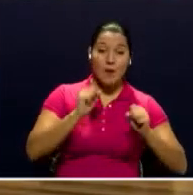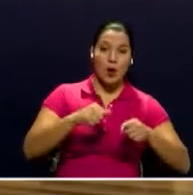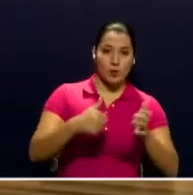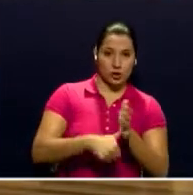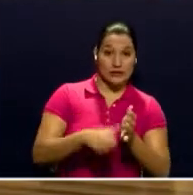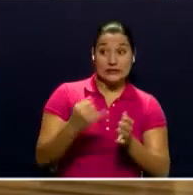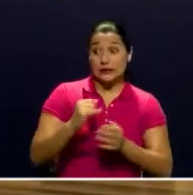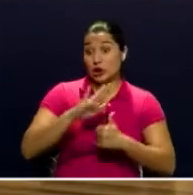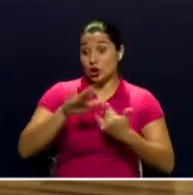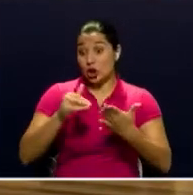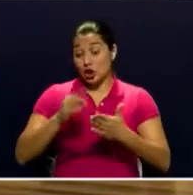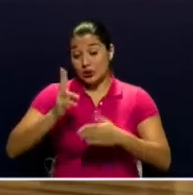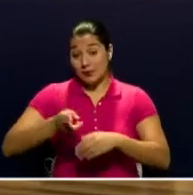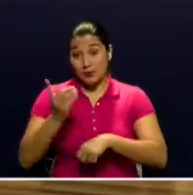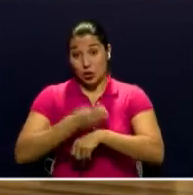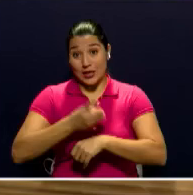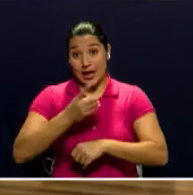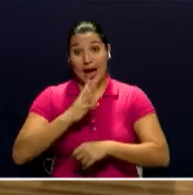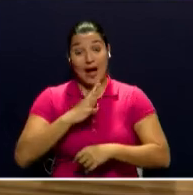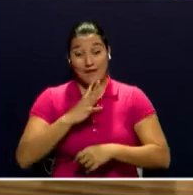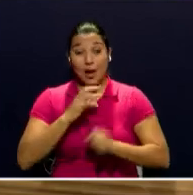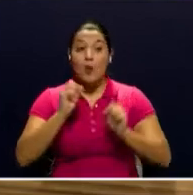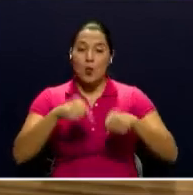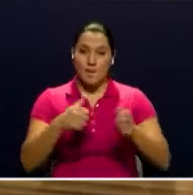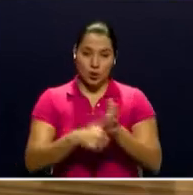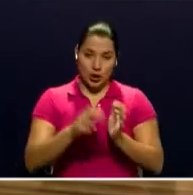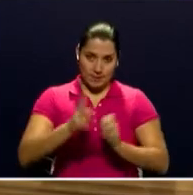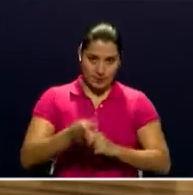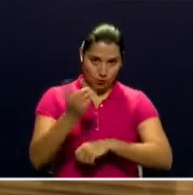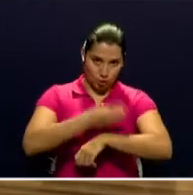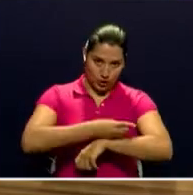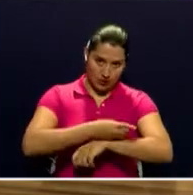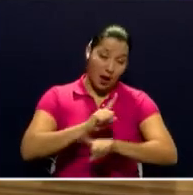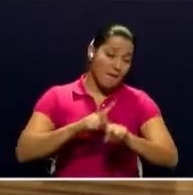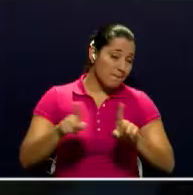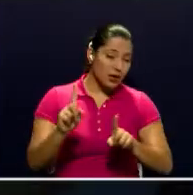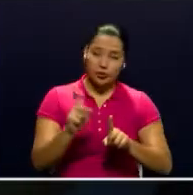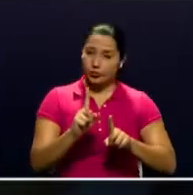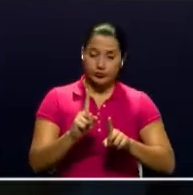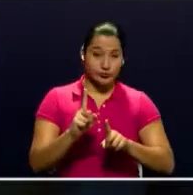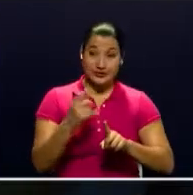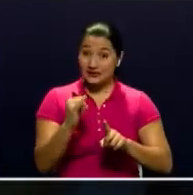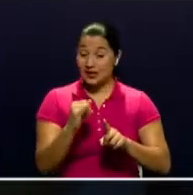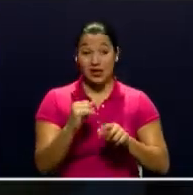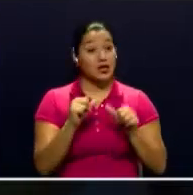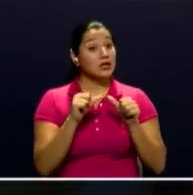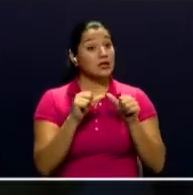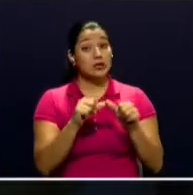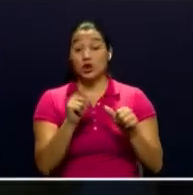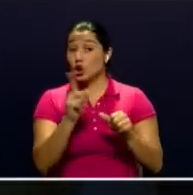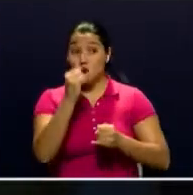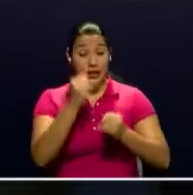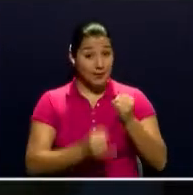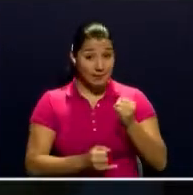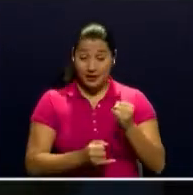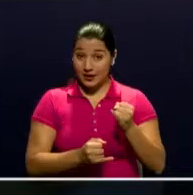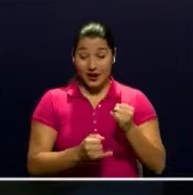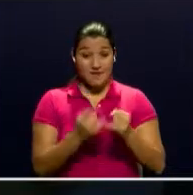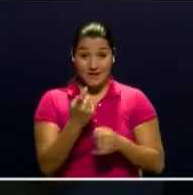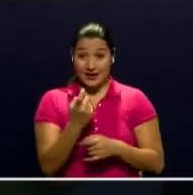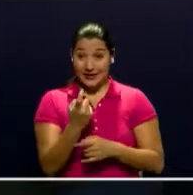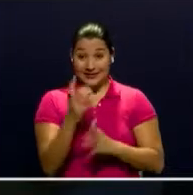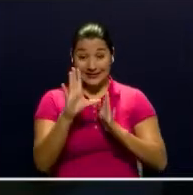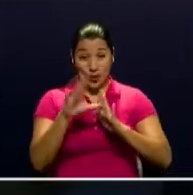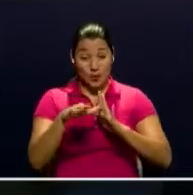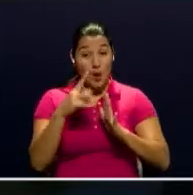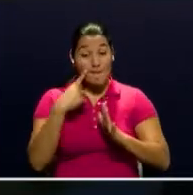de la moción de censura en forma pública. Entre tanto, si no se agota la lista del uso de la palabra faltando 5 minutos